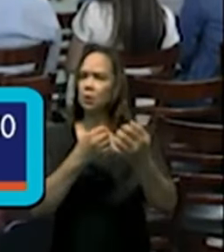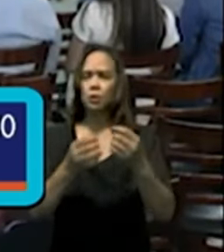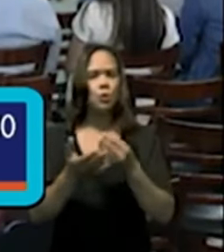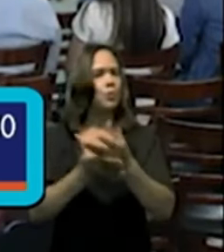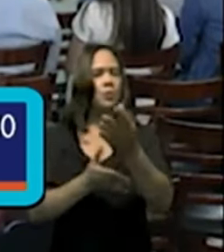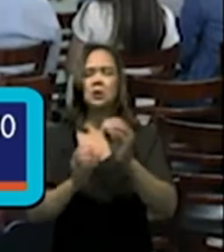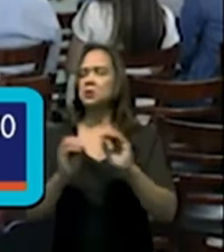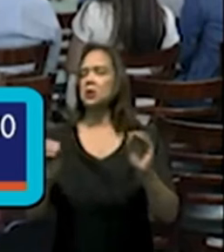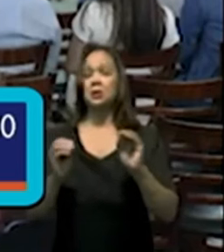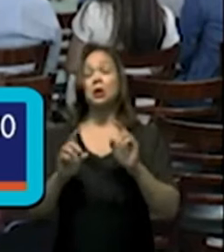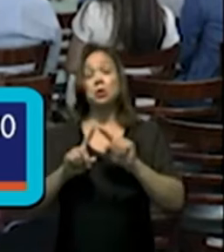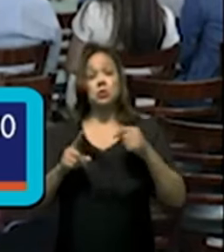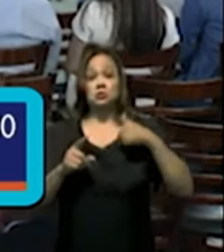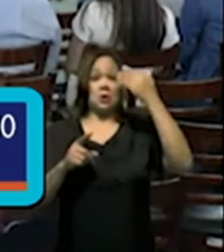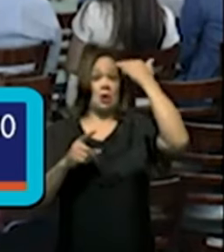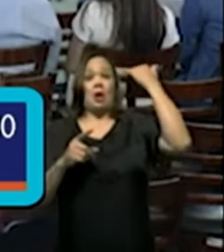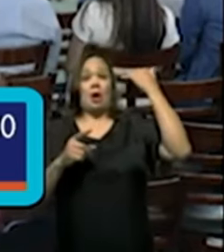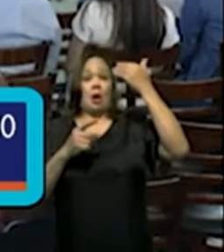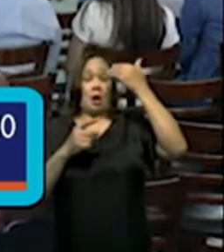Petróleo, que quizás puede informar.